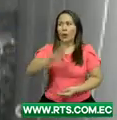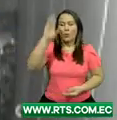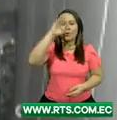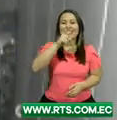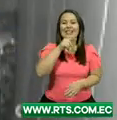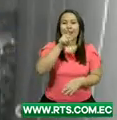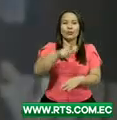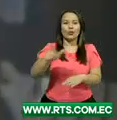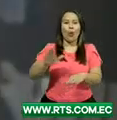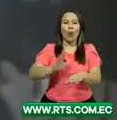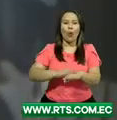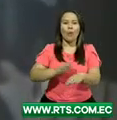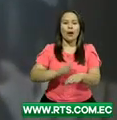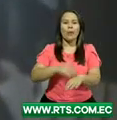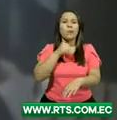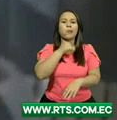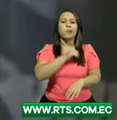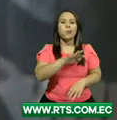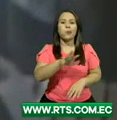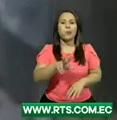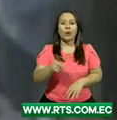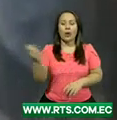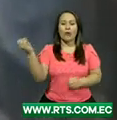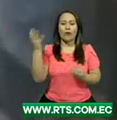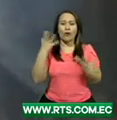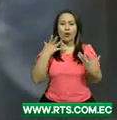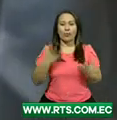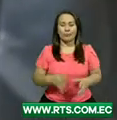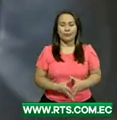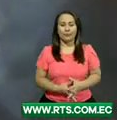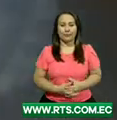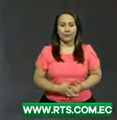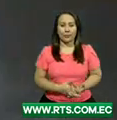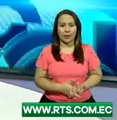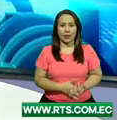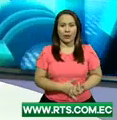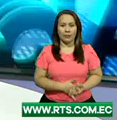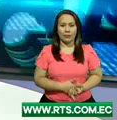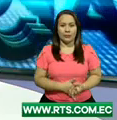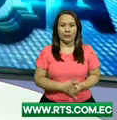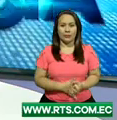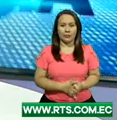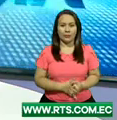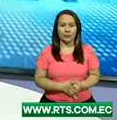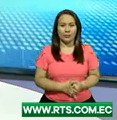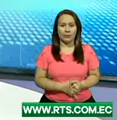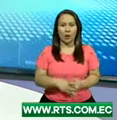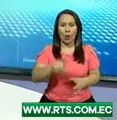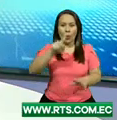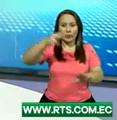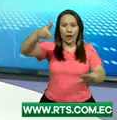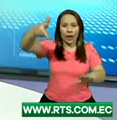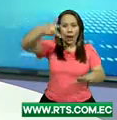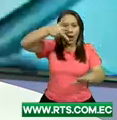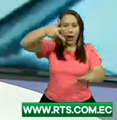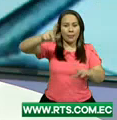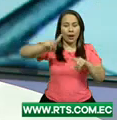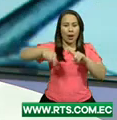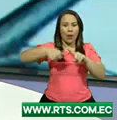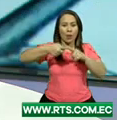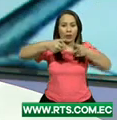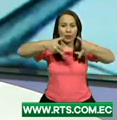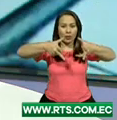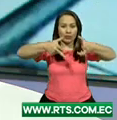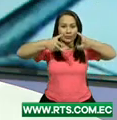implicados en el asalto informó adriana peralta una cámara captó el momento